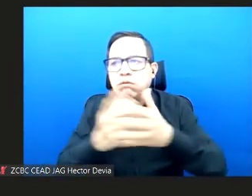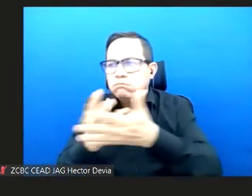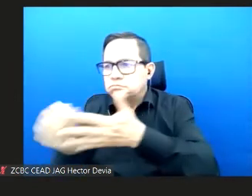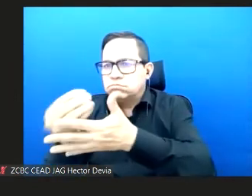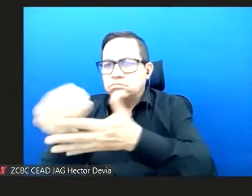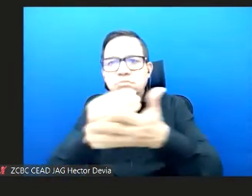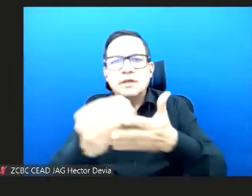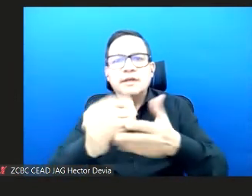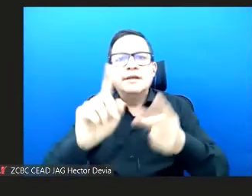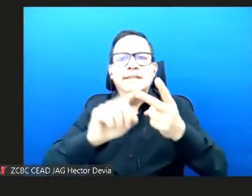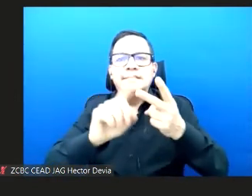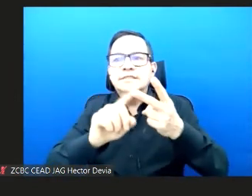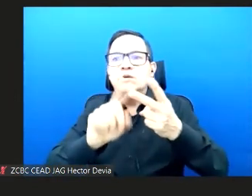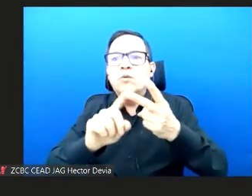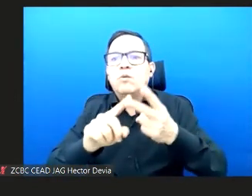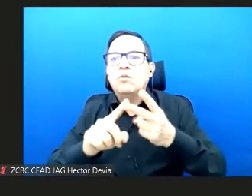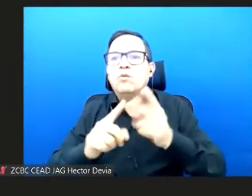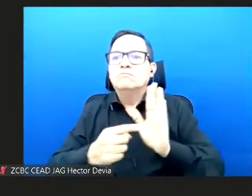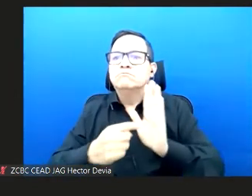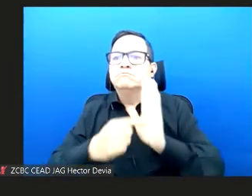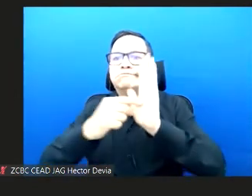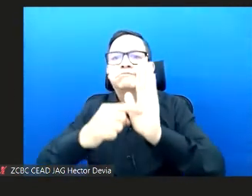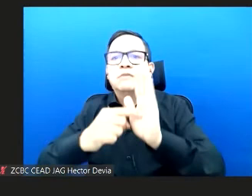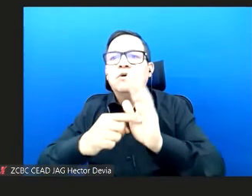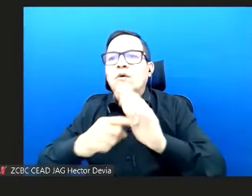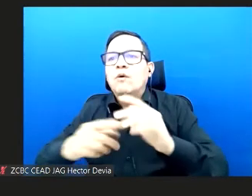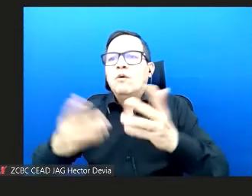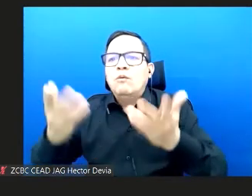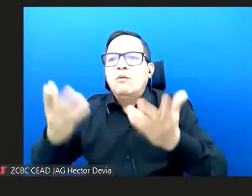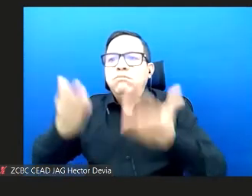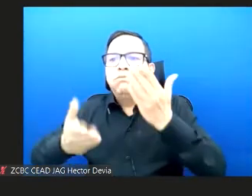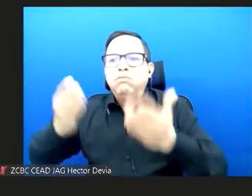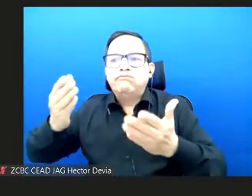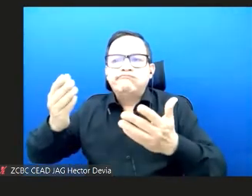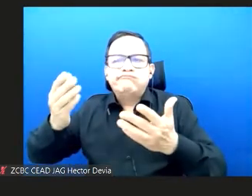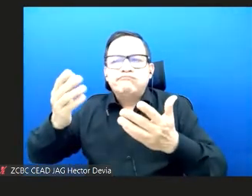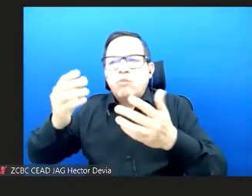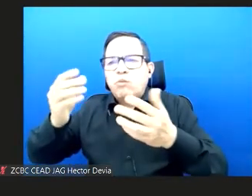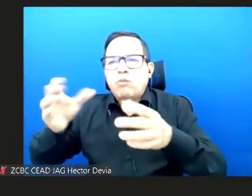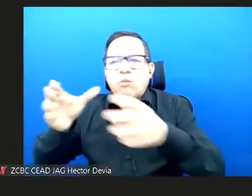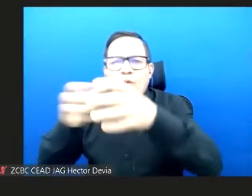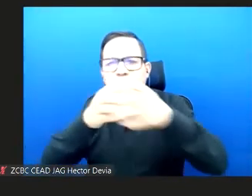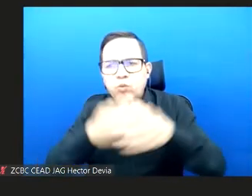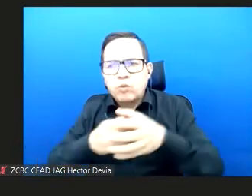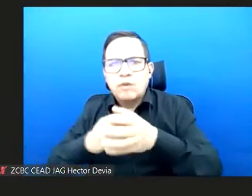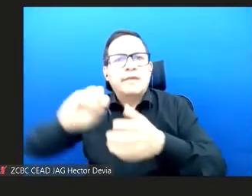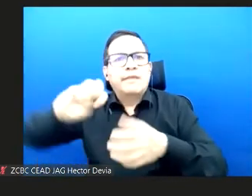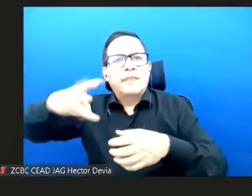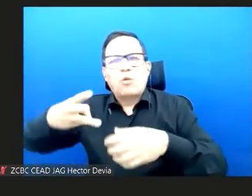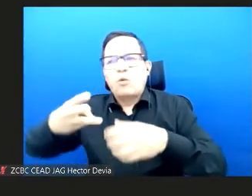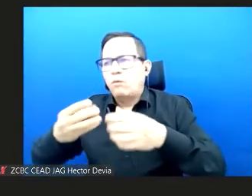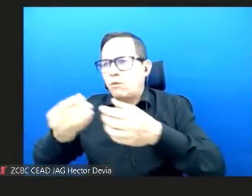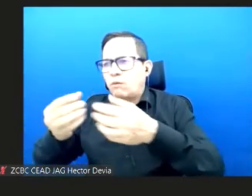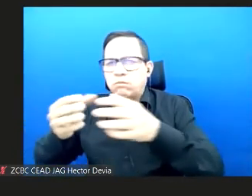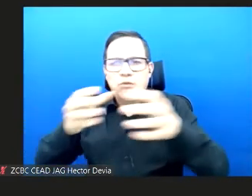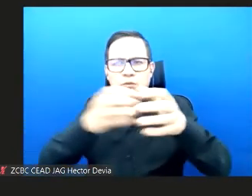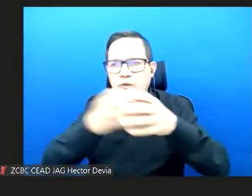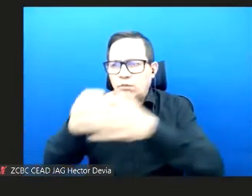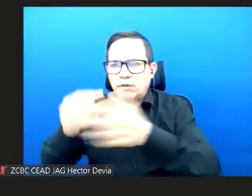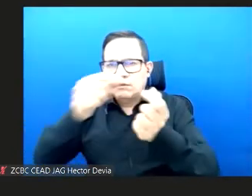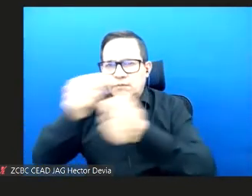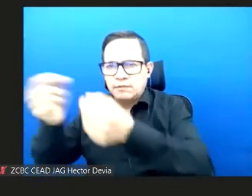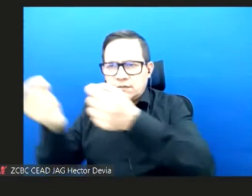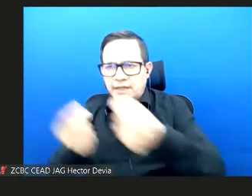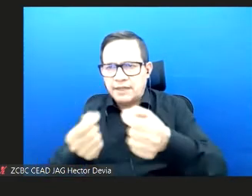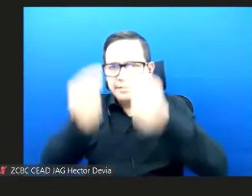de conjuntos. El tercero con operaciones entre conjuntos. Y el cuarto con aplicación